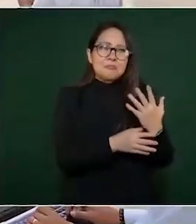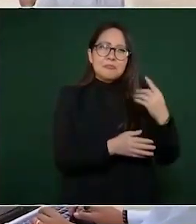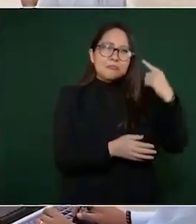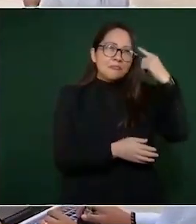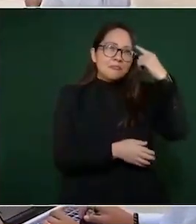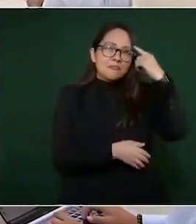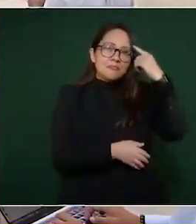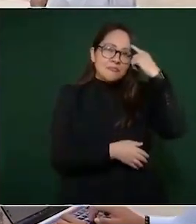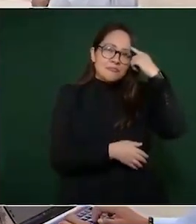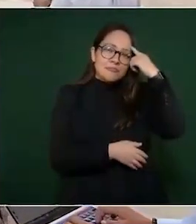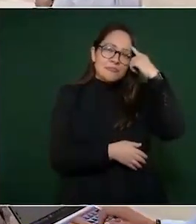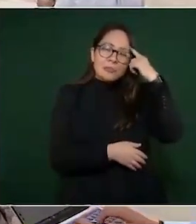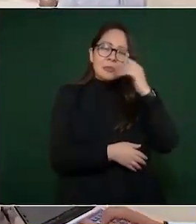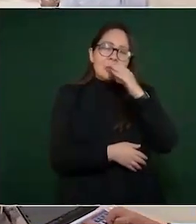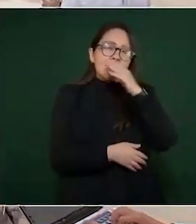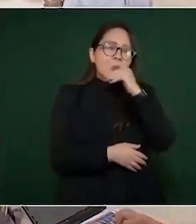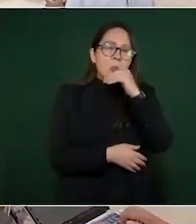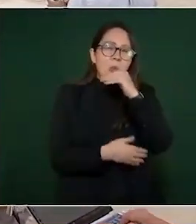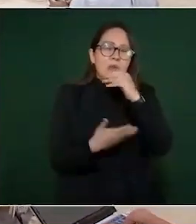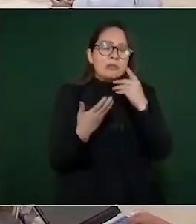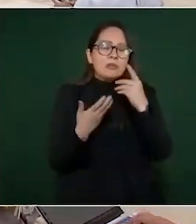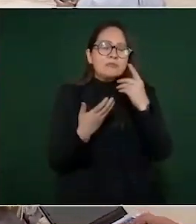incapacidad moral.